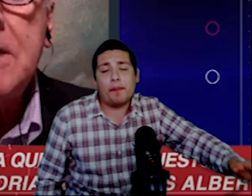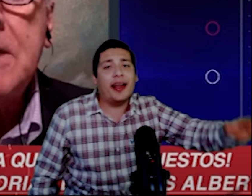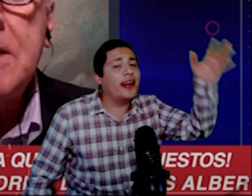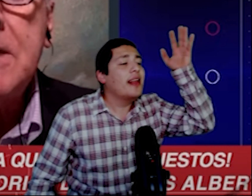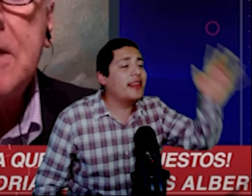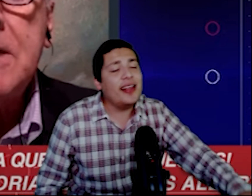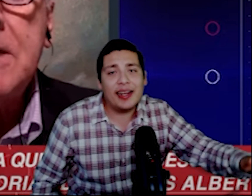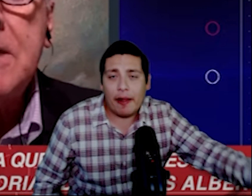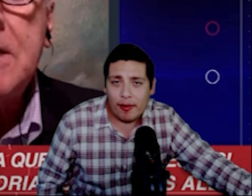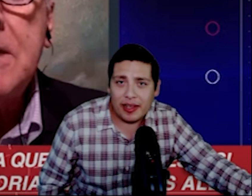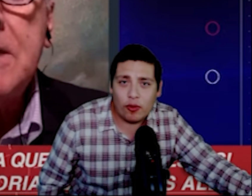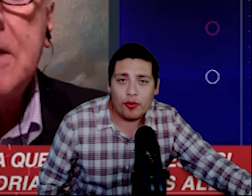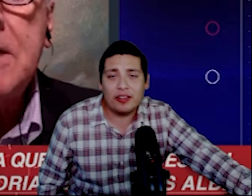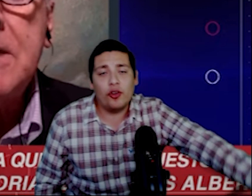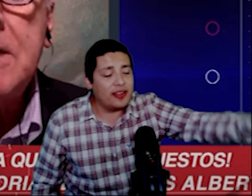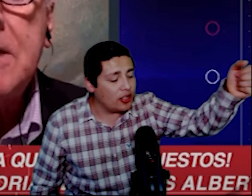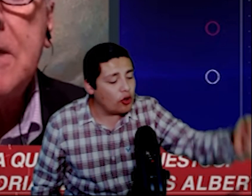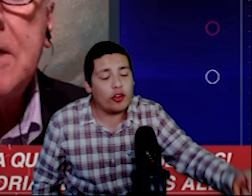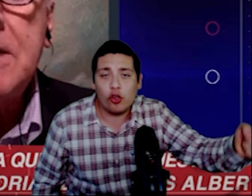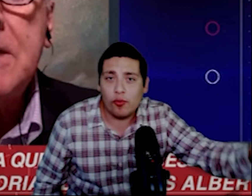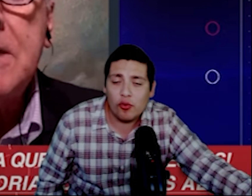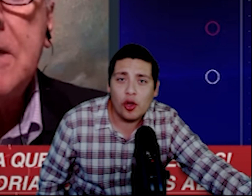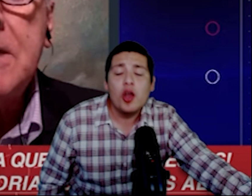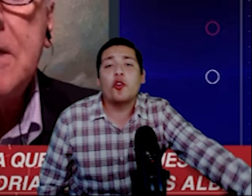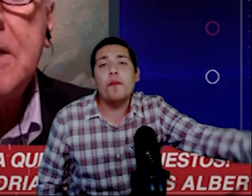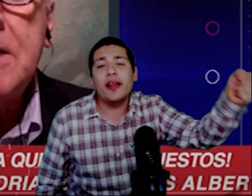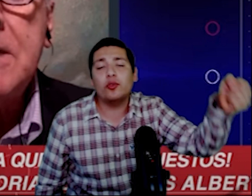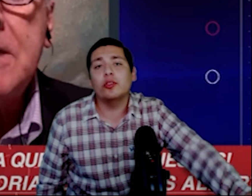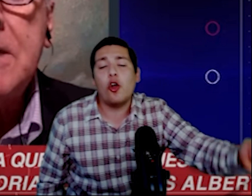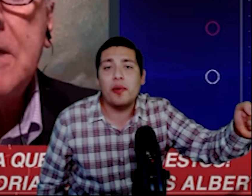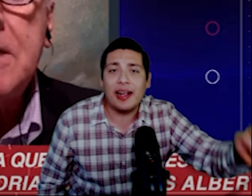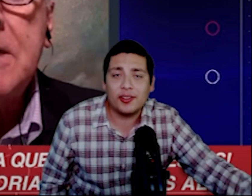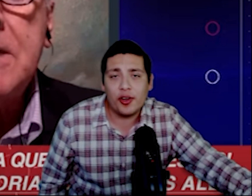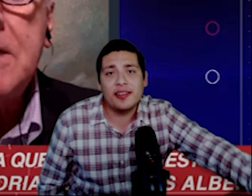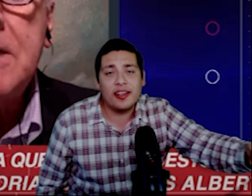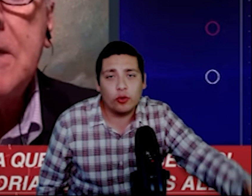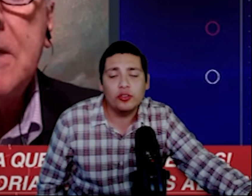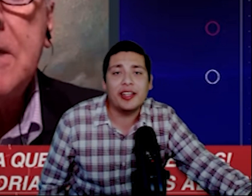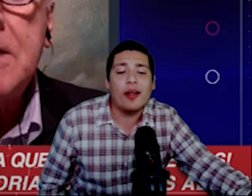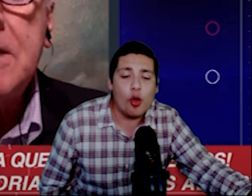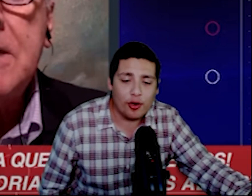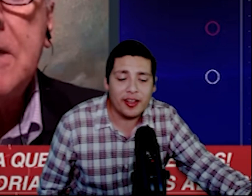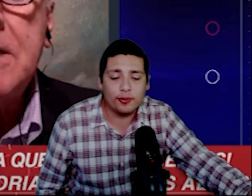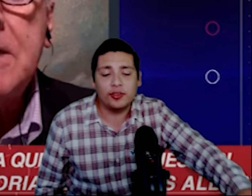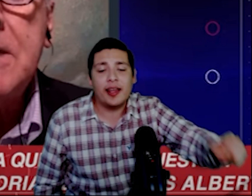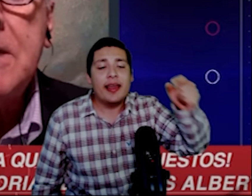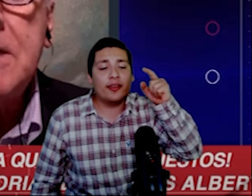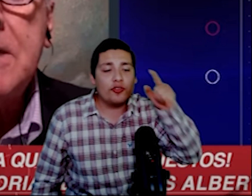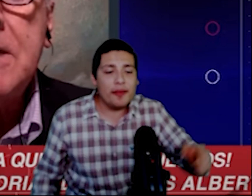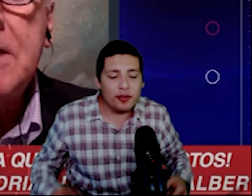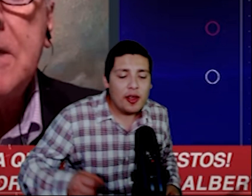tienen que pagar, ya se acabaron las condonaciones y hoy todo mundo cumple sus obligaciones, les guste o no les